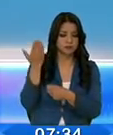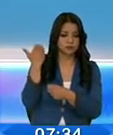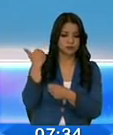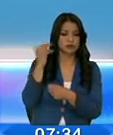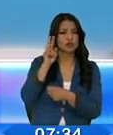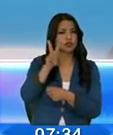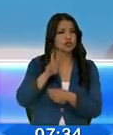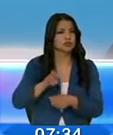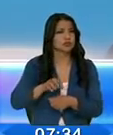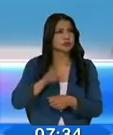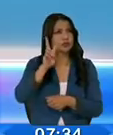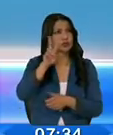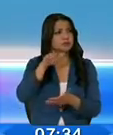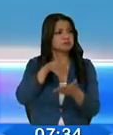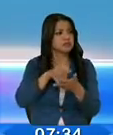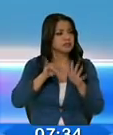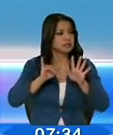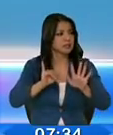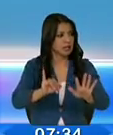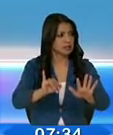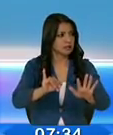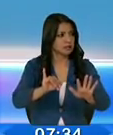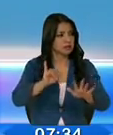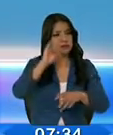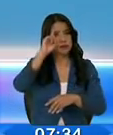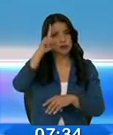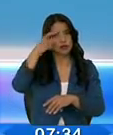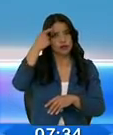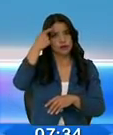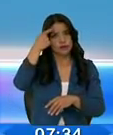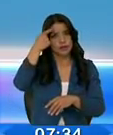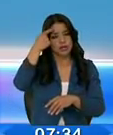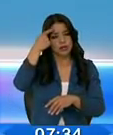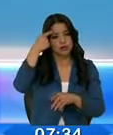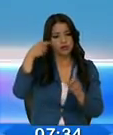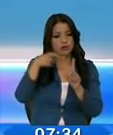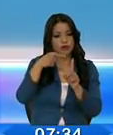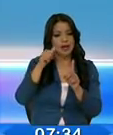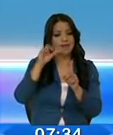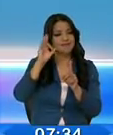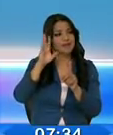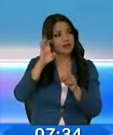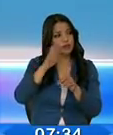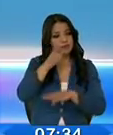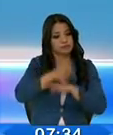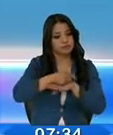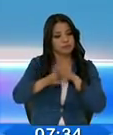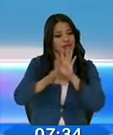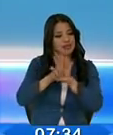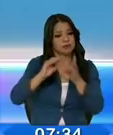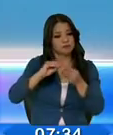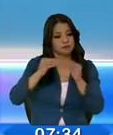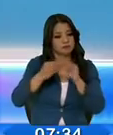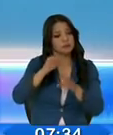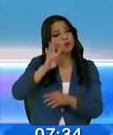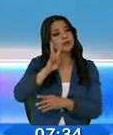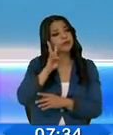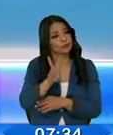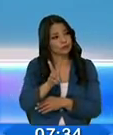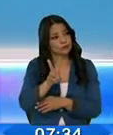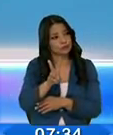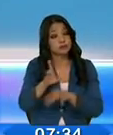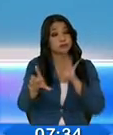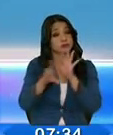2006, en primer lugar, el gobierno de Alfredo Palacio dicta la ley número 42, por la